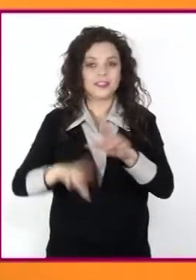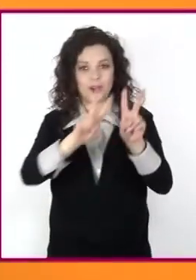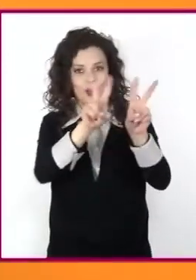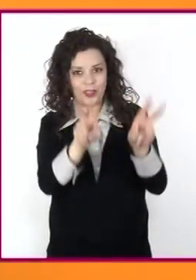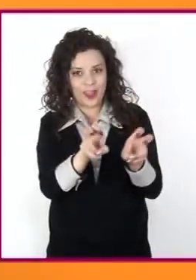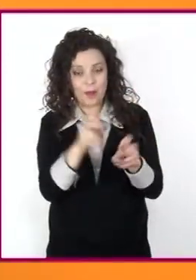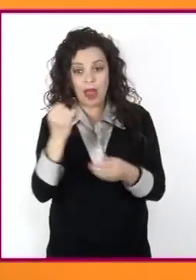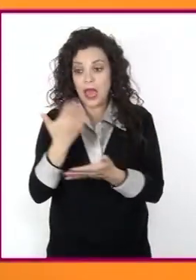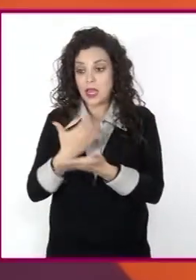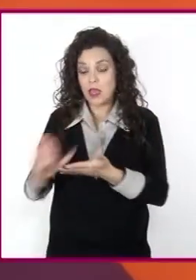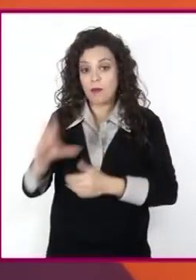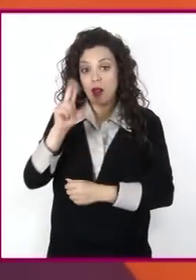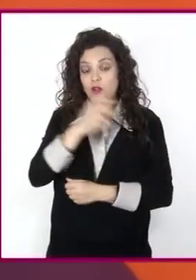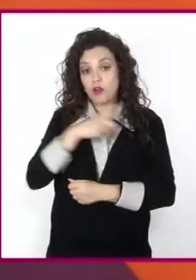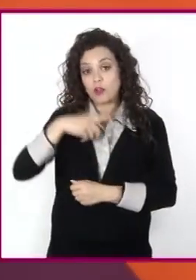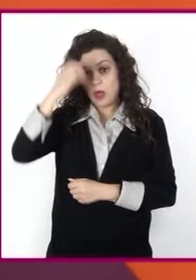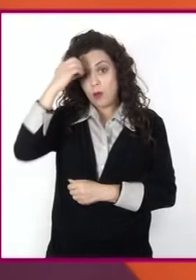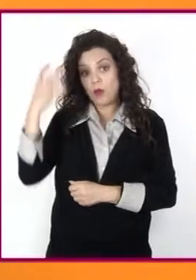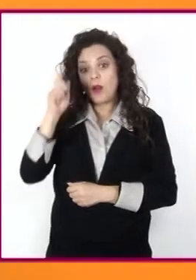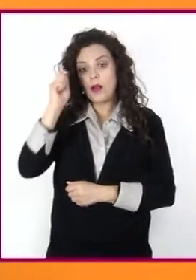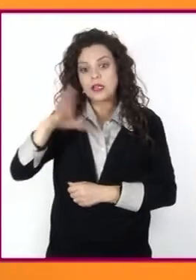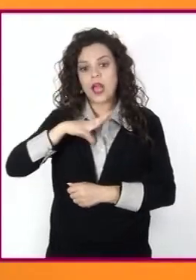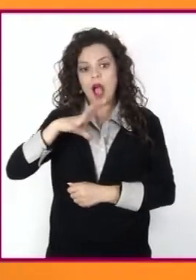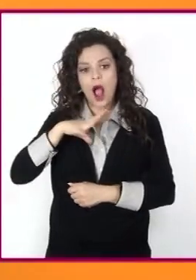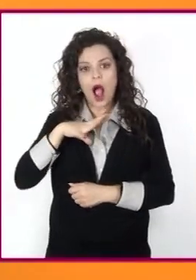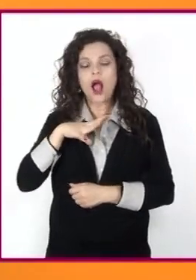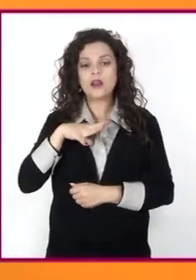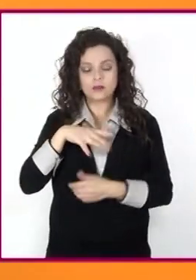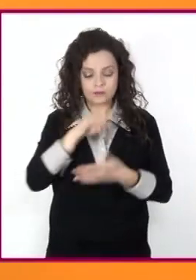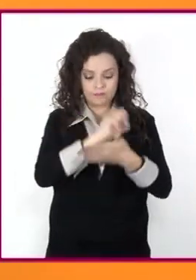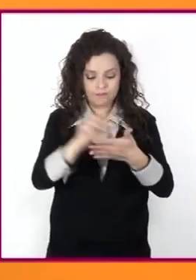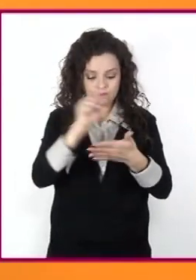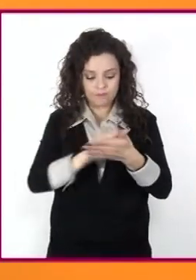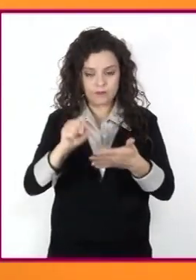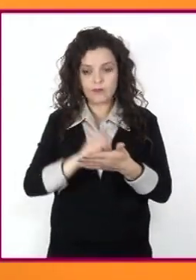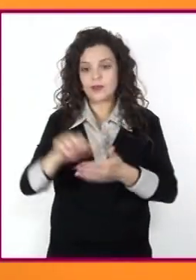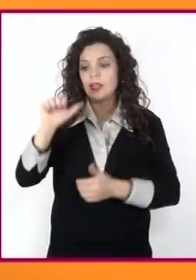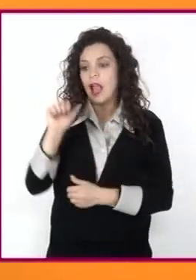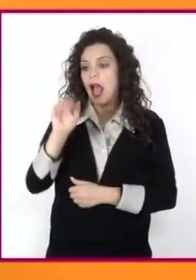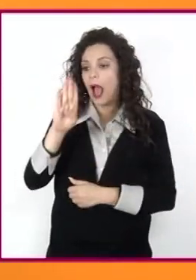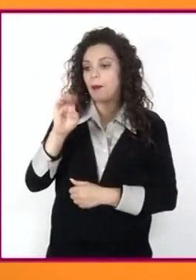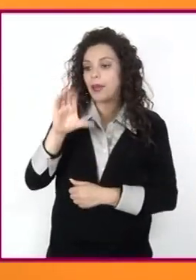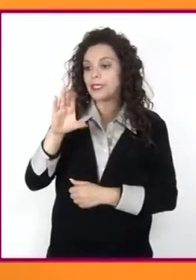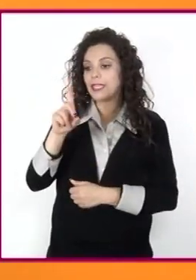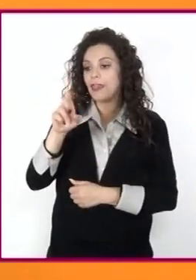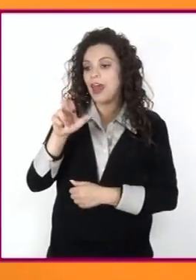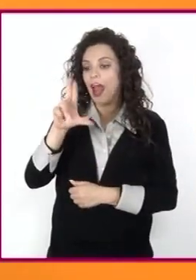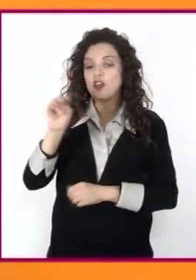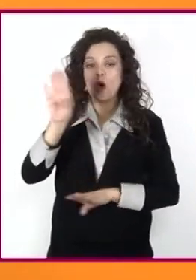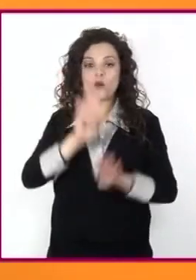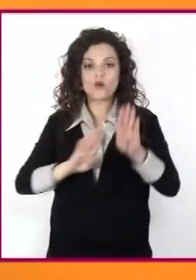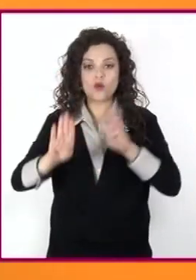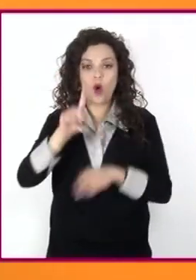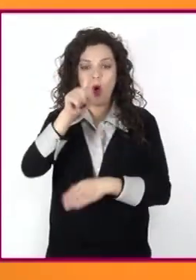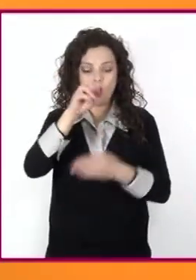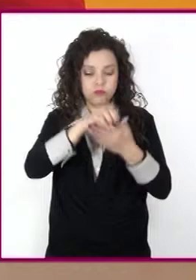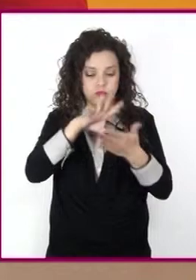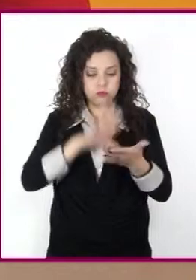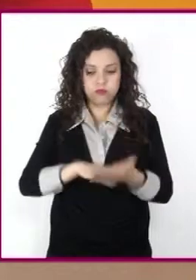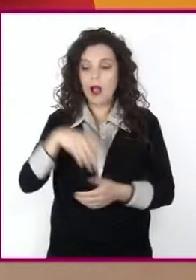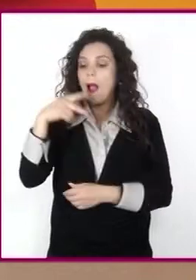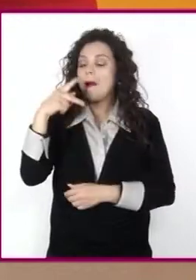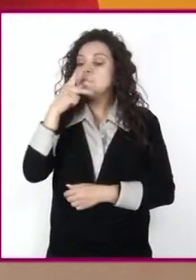olviden tener a la mano su abecedario biológico para que anoten, definan e ilustren la palabra que